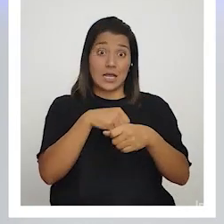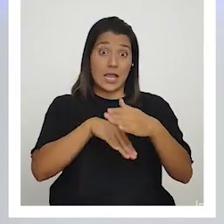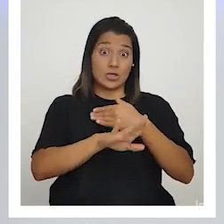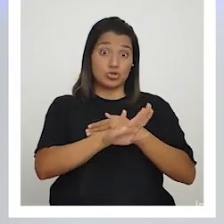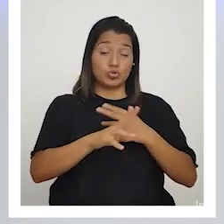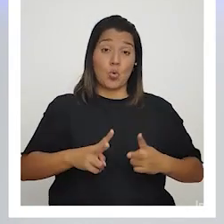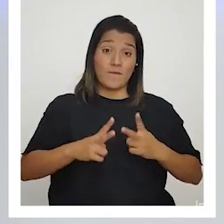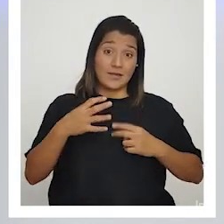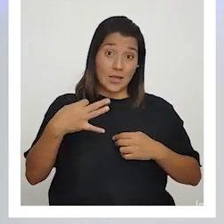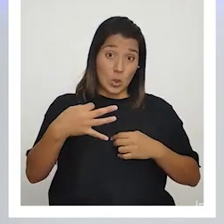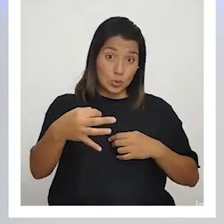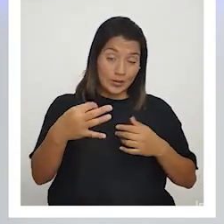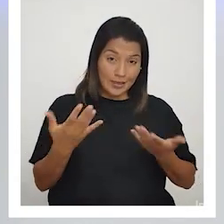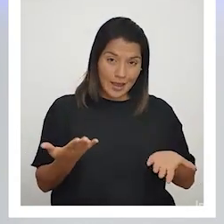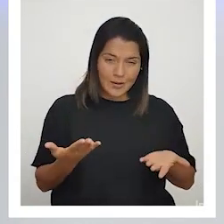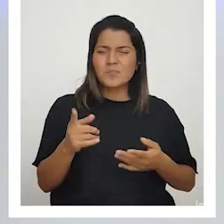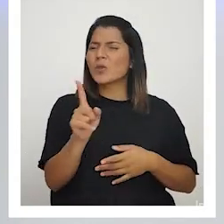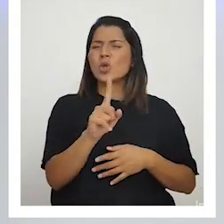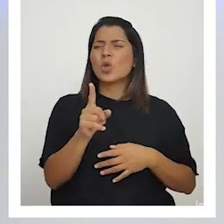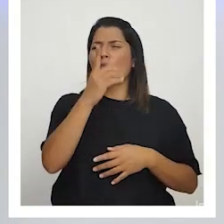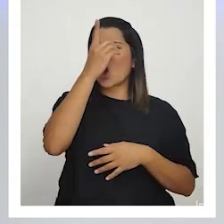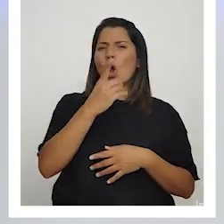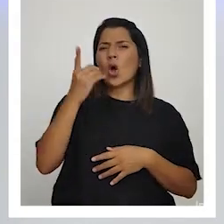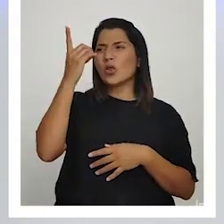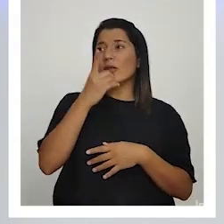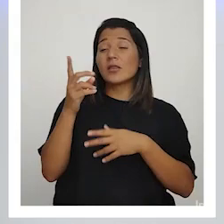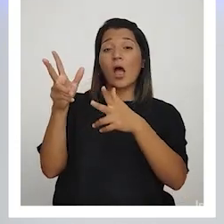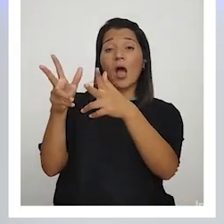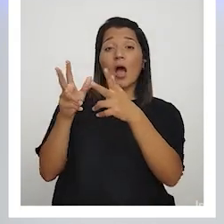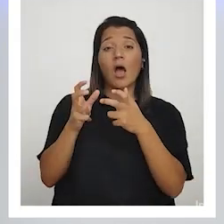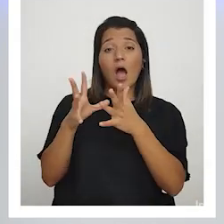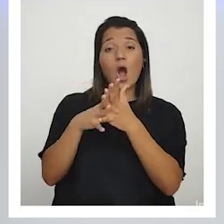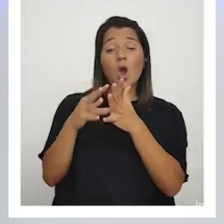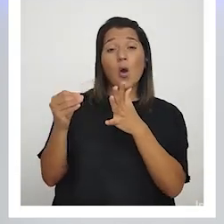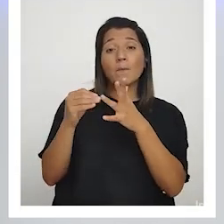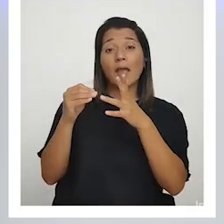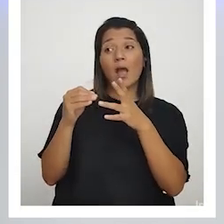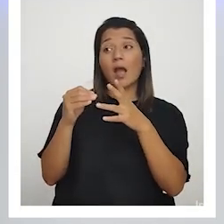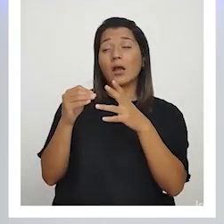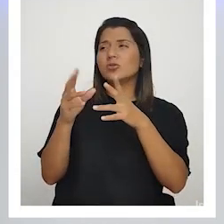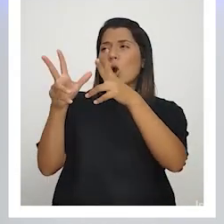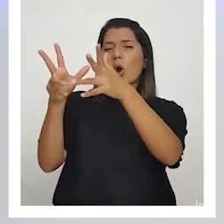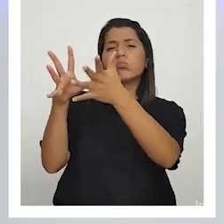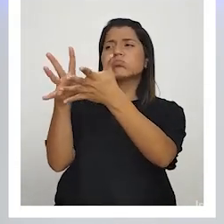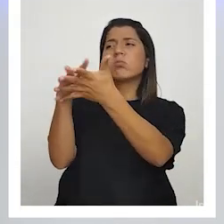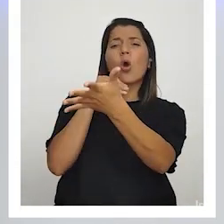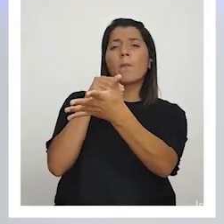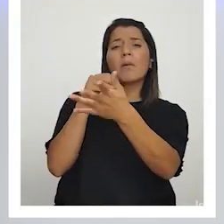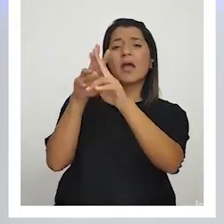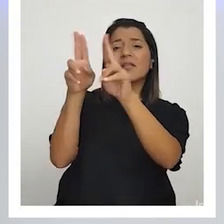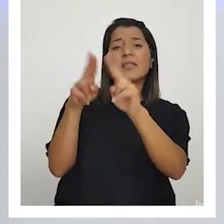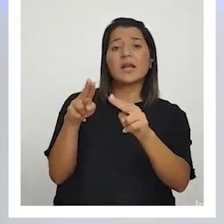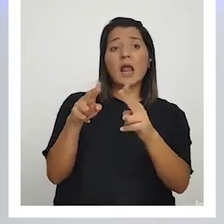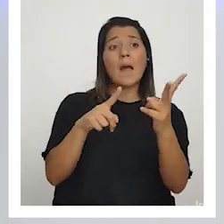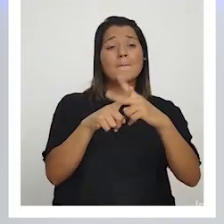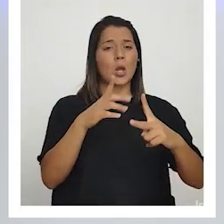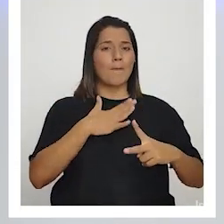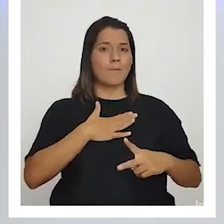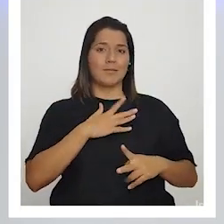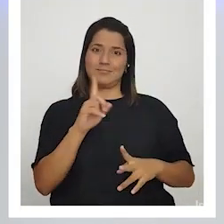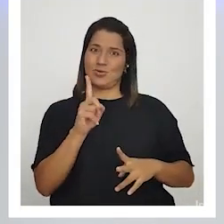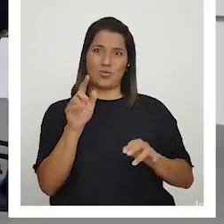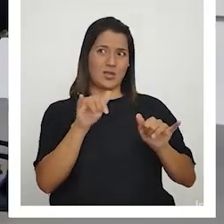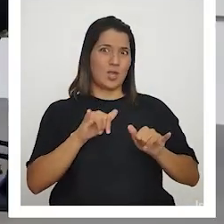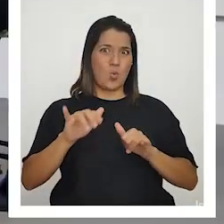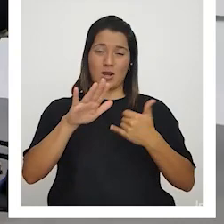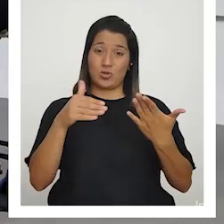factible, ¿verdad? No es una dieta de internet, no nos funciona igual para todos, además que puede ser contraproducente.